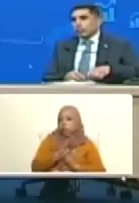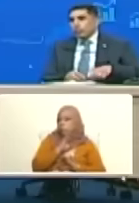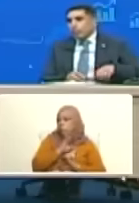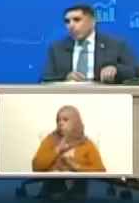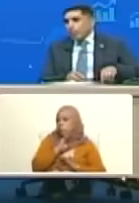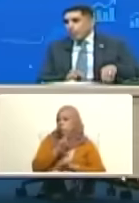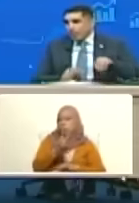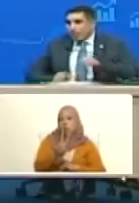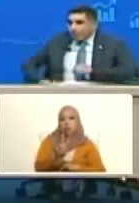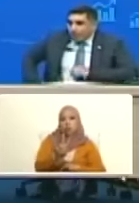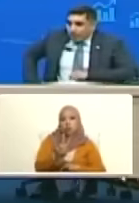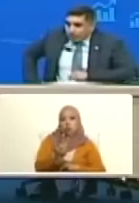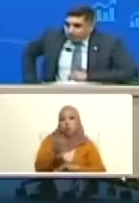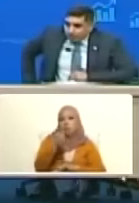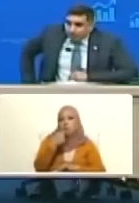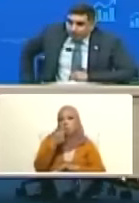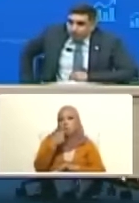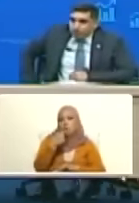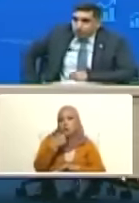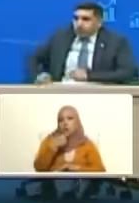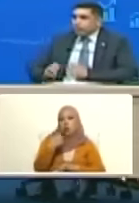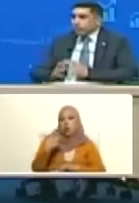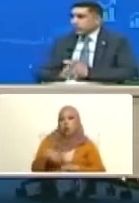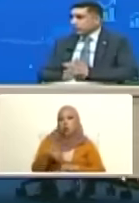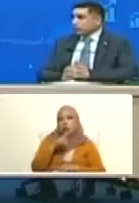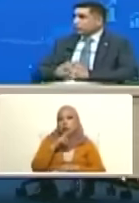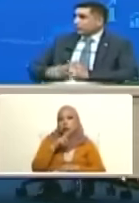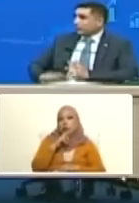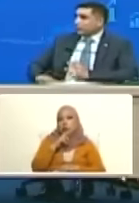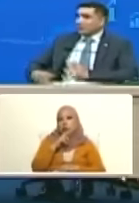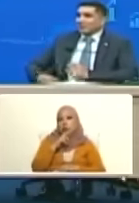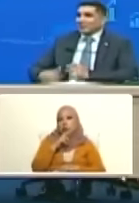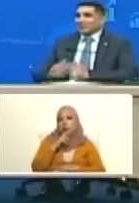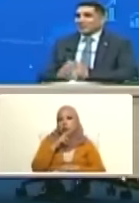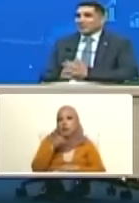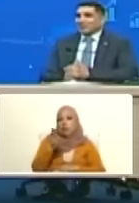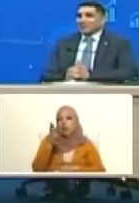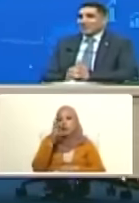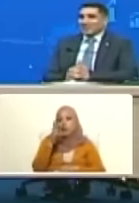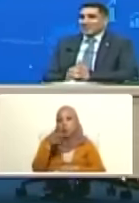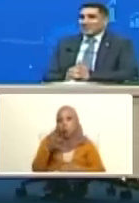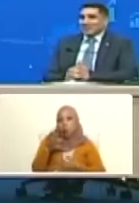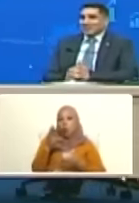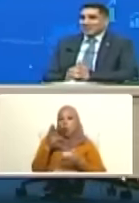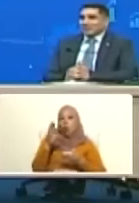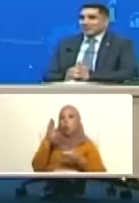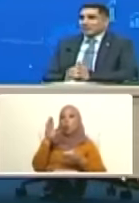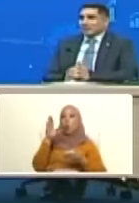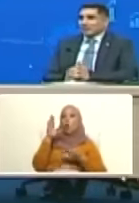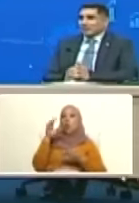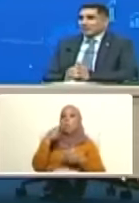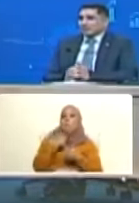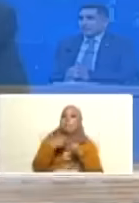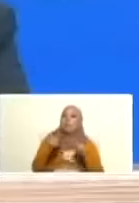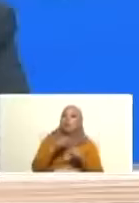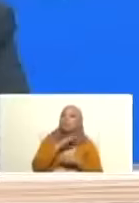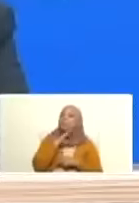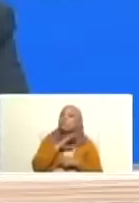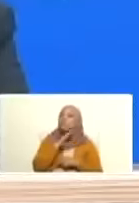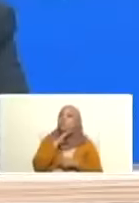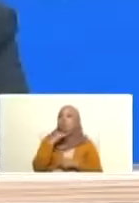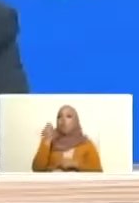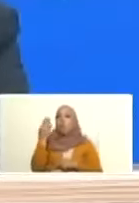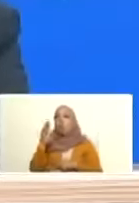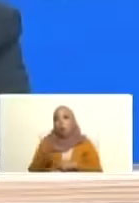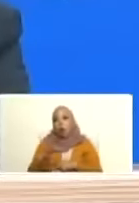tomado dos sabrosos. Dijo, esto estaba muy sabroso. pero sabroso y casi te mata,